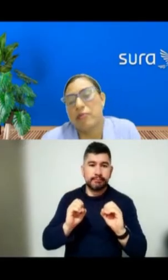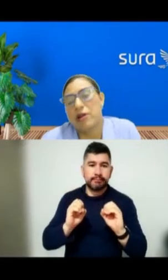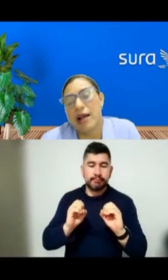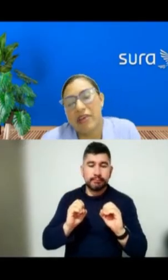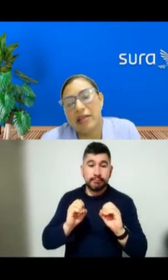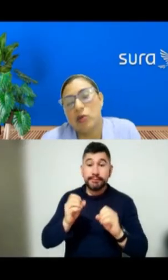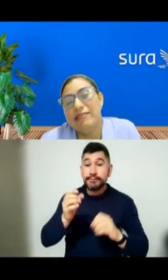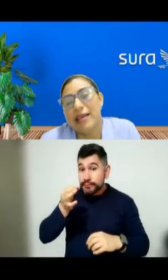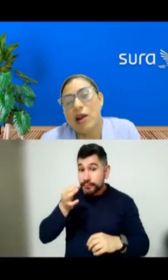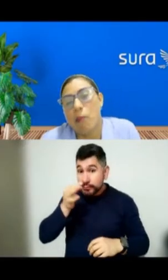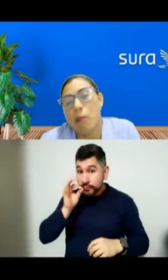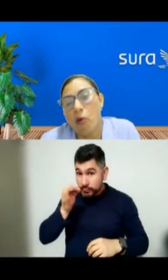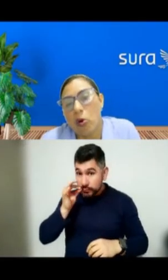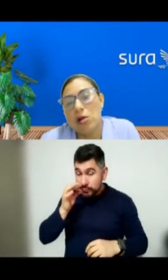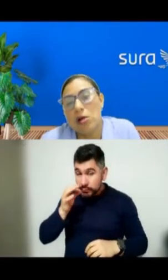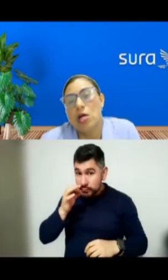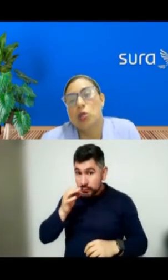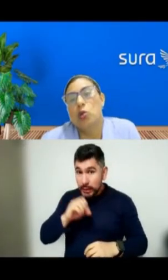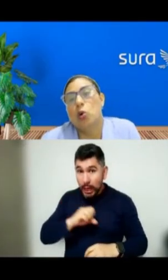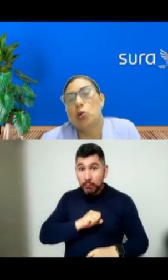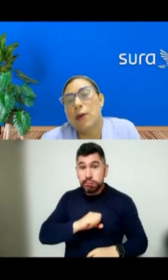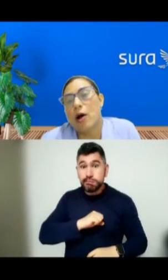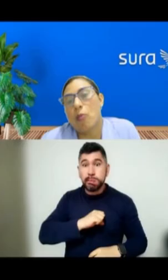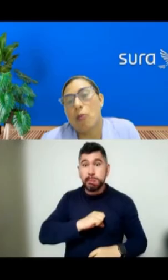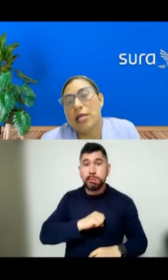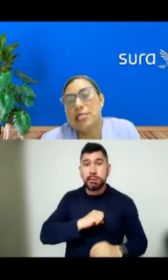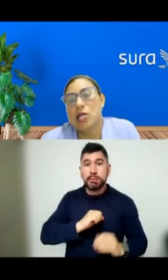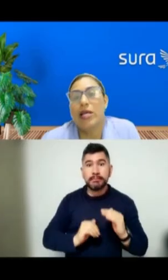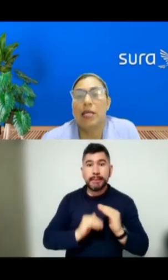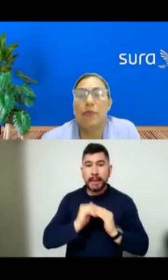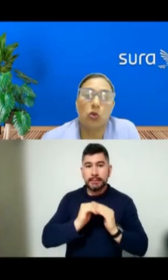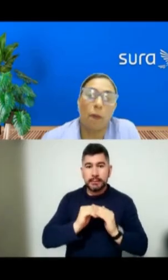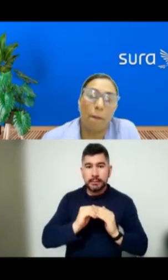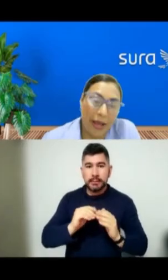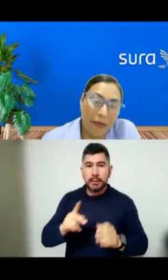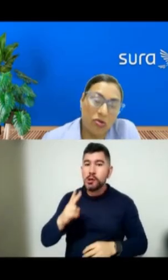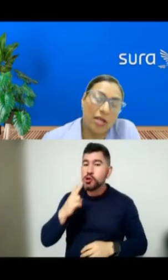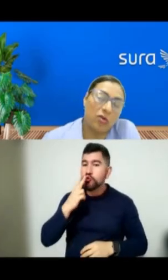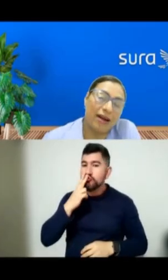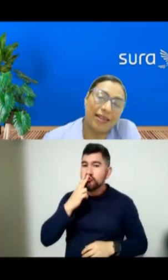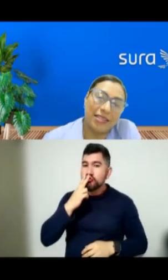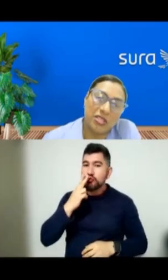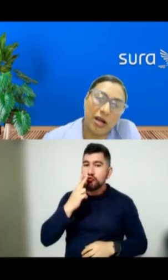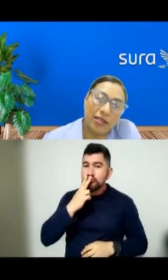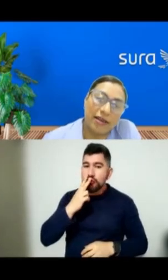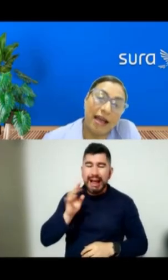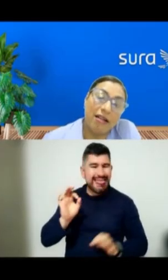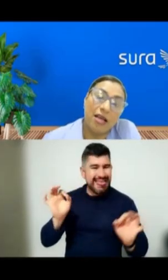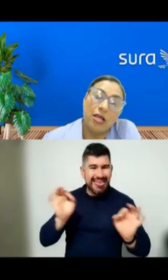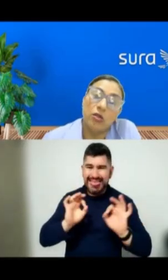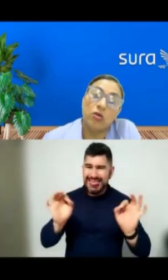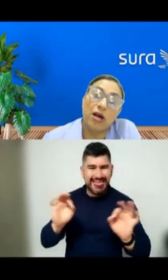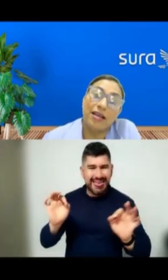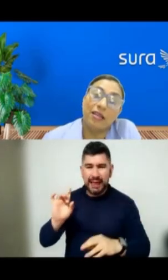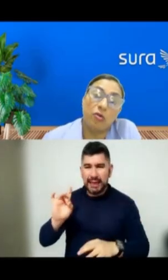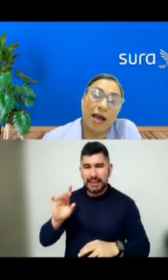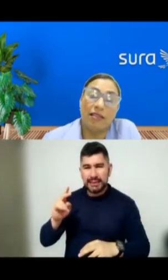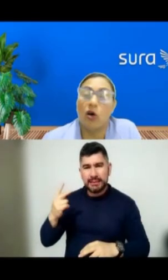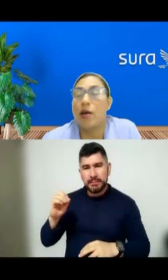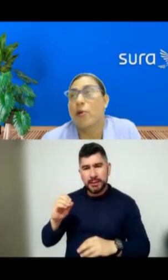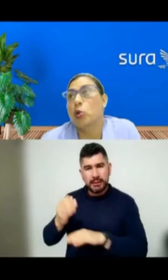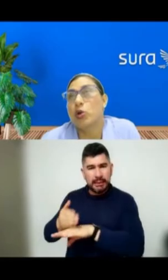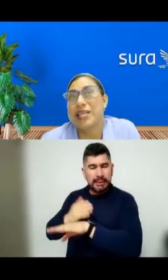presión porque también pues la cafeína nos altera un poco. No tabaco por 15 o 20 minutos previos a tomar la tensión arterial, no